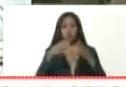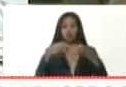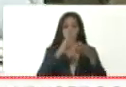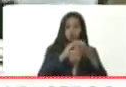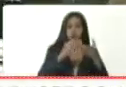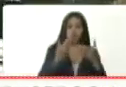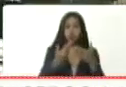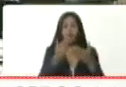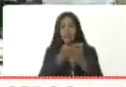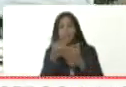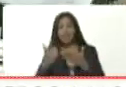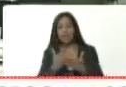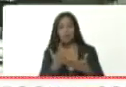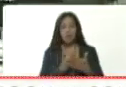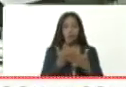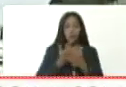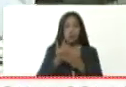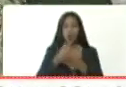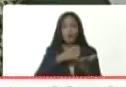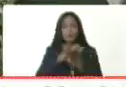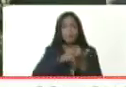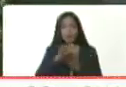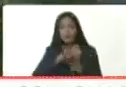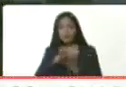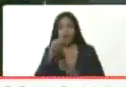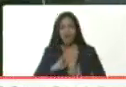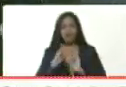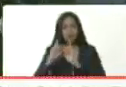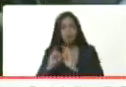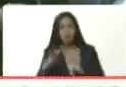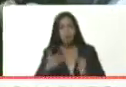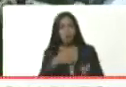aquí impresa aquí